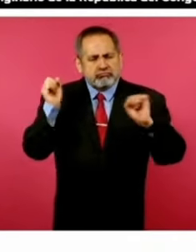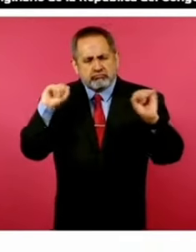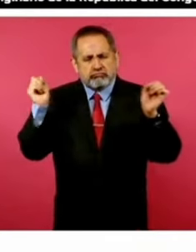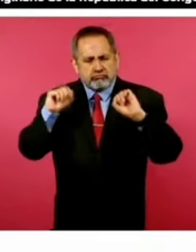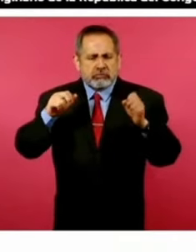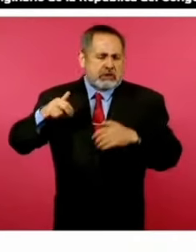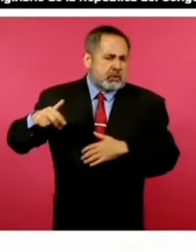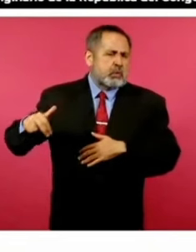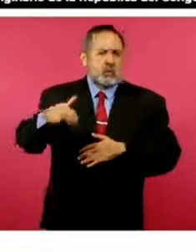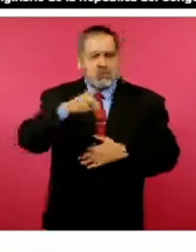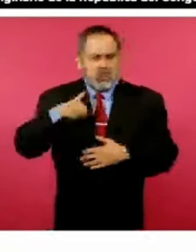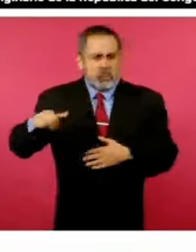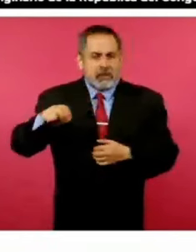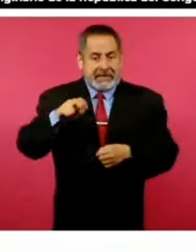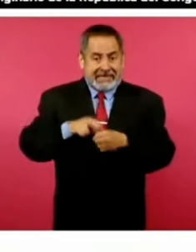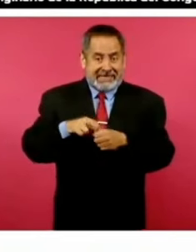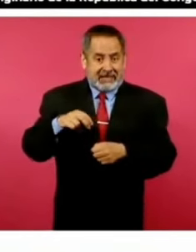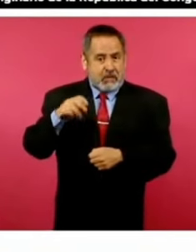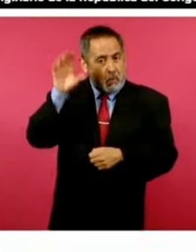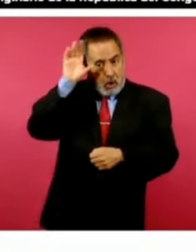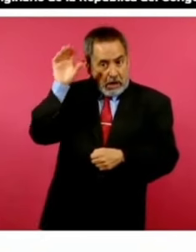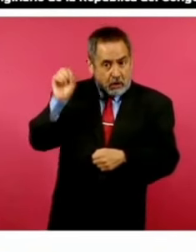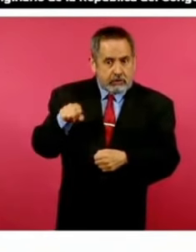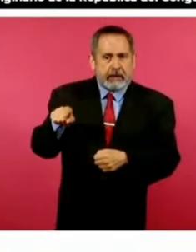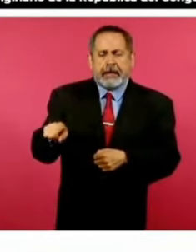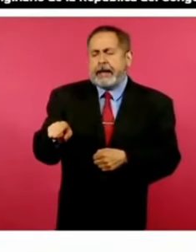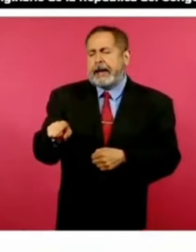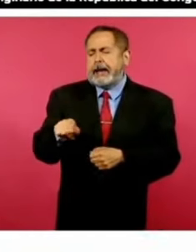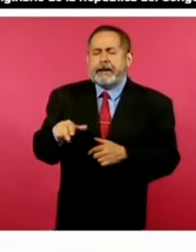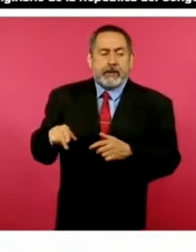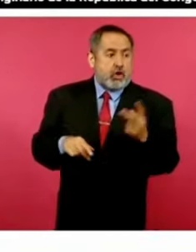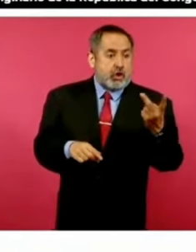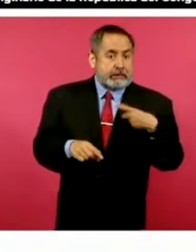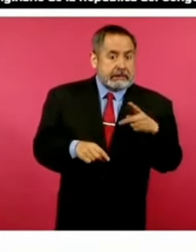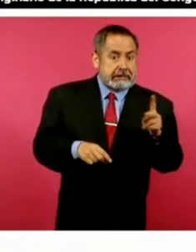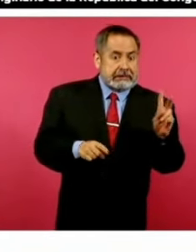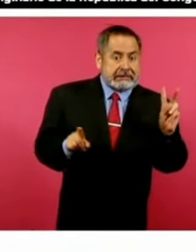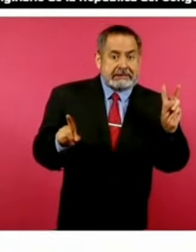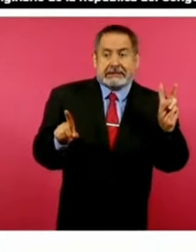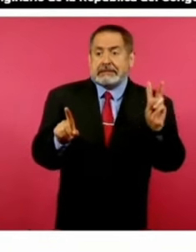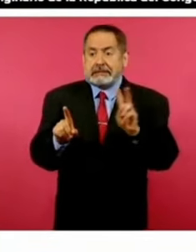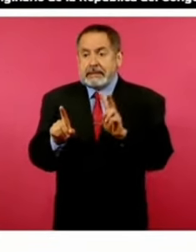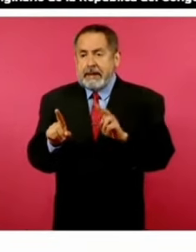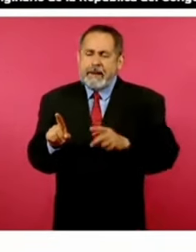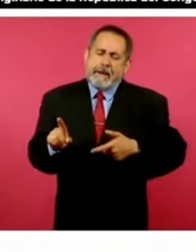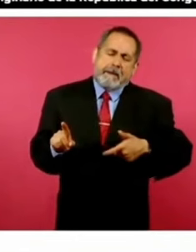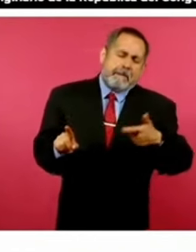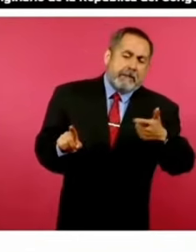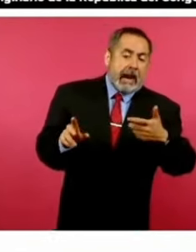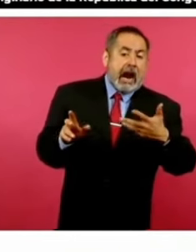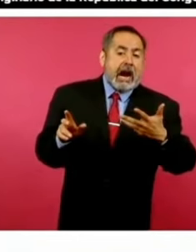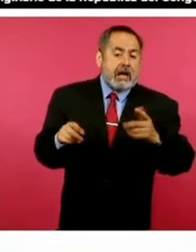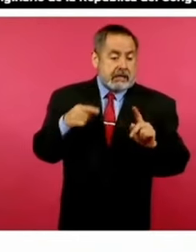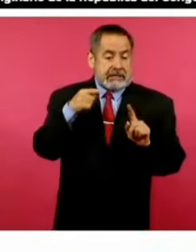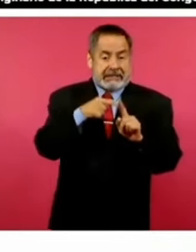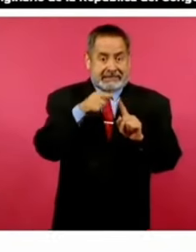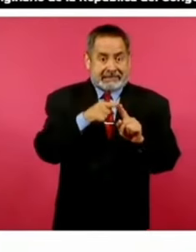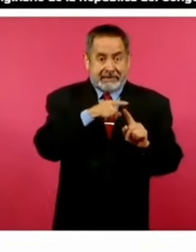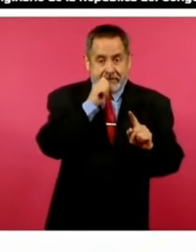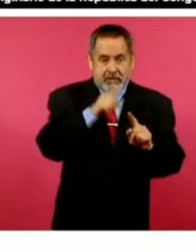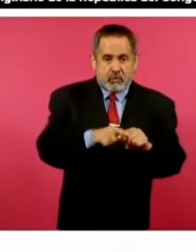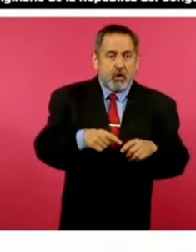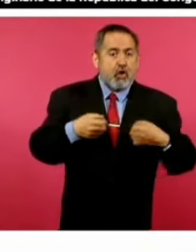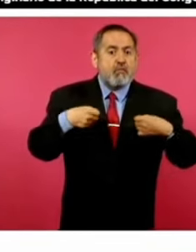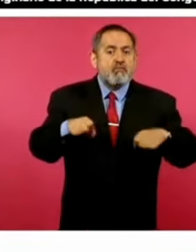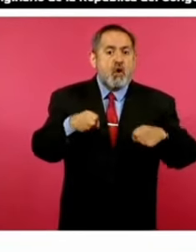Unidad Deportiva indeco Morelos a donde lleg dos personas entre ellos el el hoy detenido a bordo de una